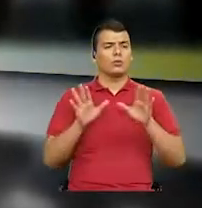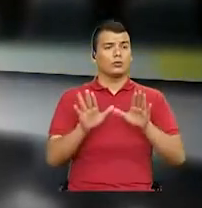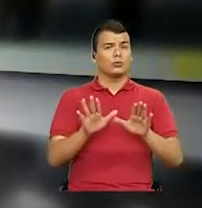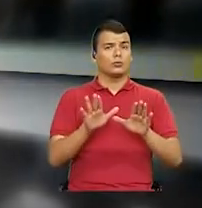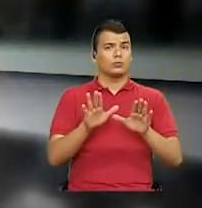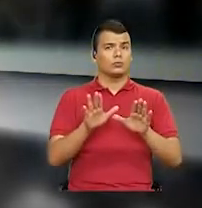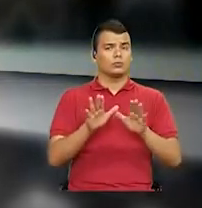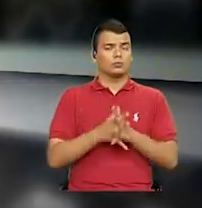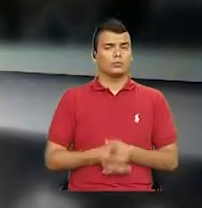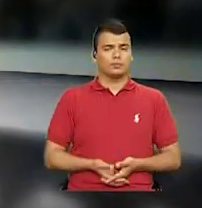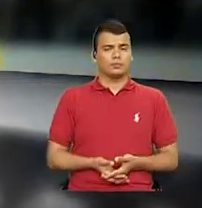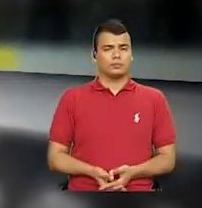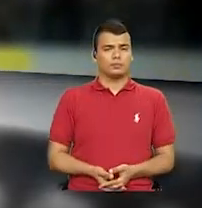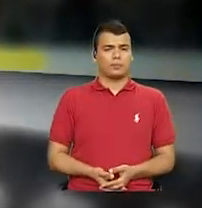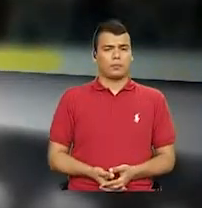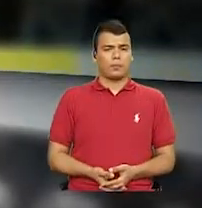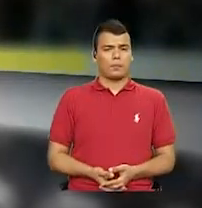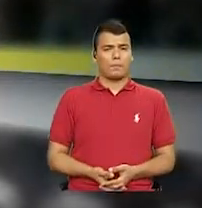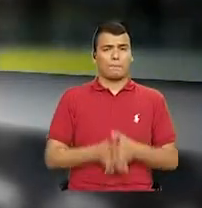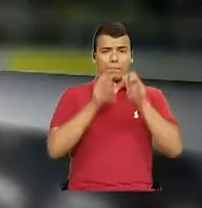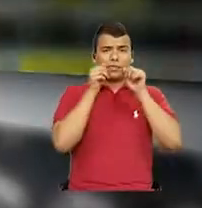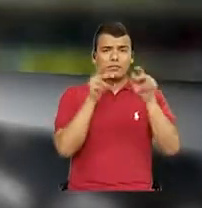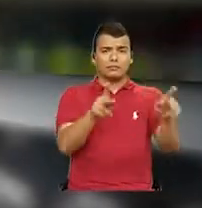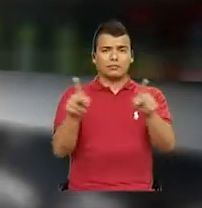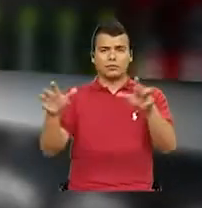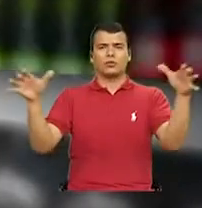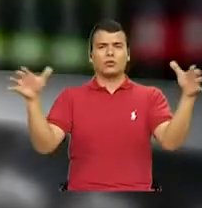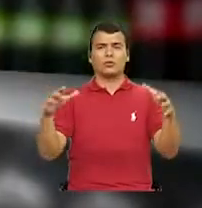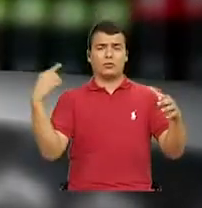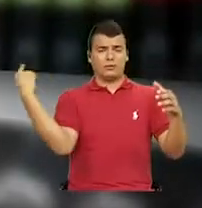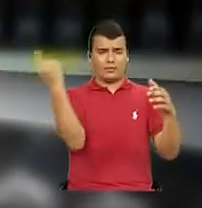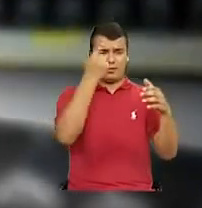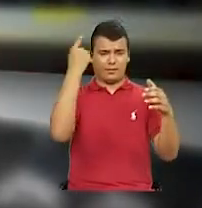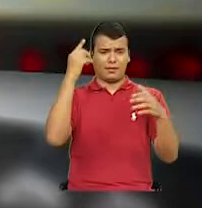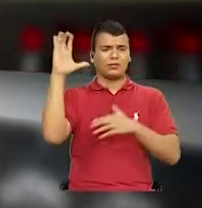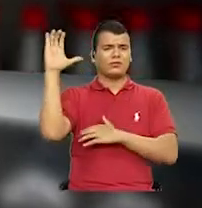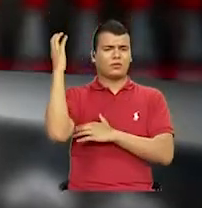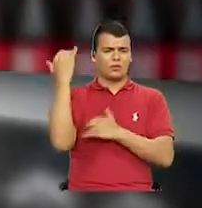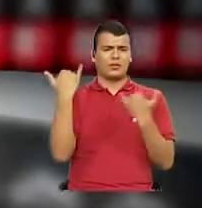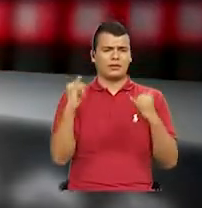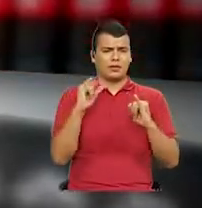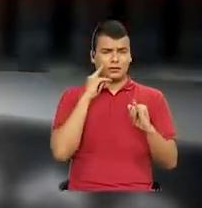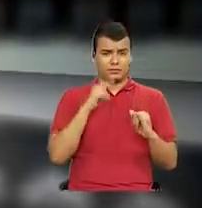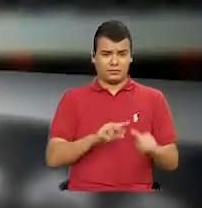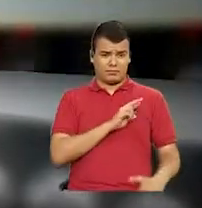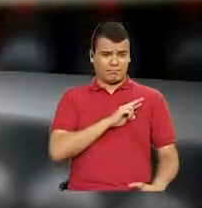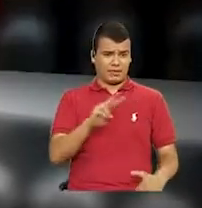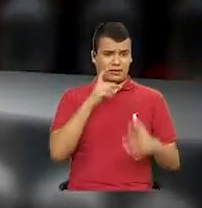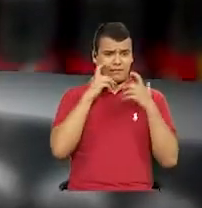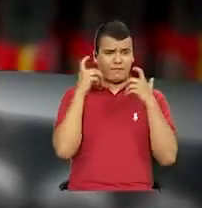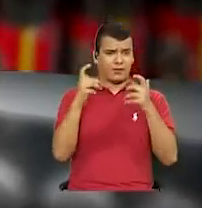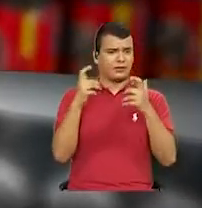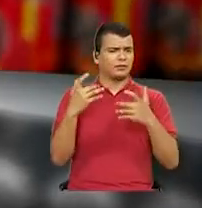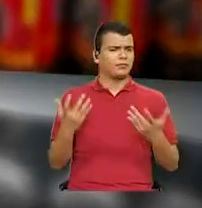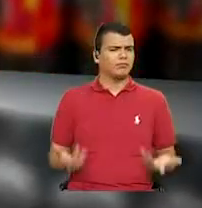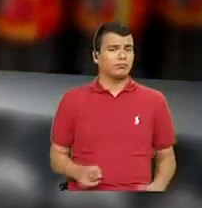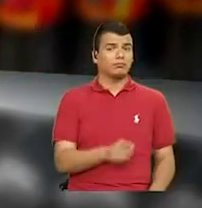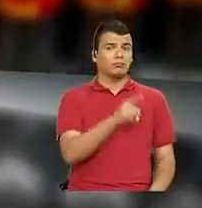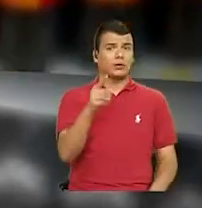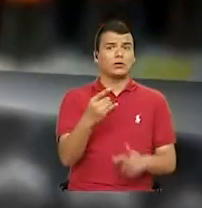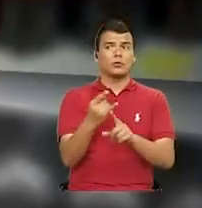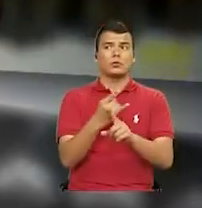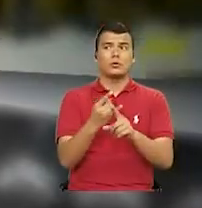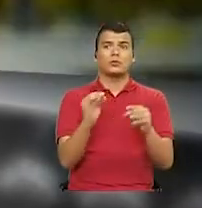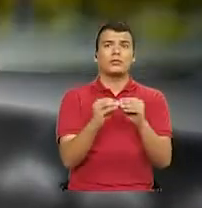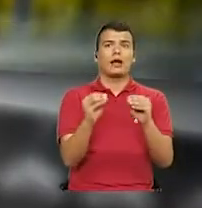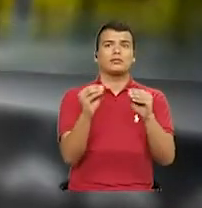azúcar en la población en general. En Colombia se ha visto, y más en el Valle del Cauca, que hay un consumo